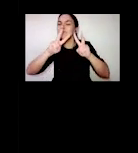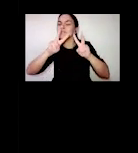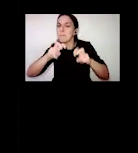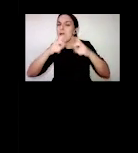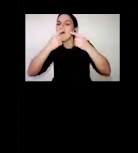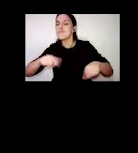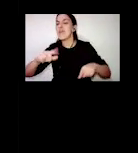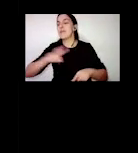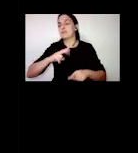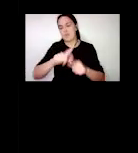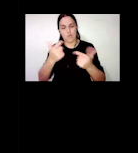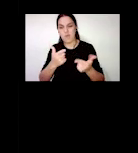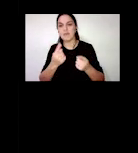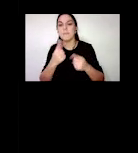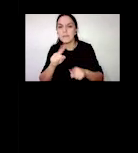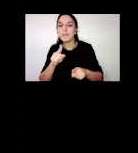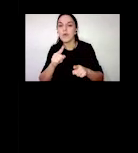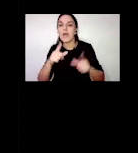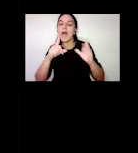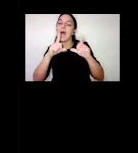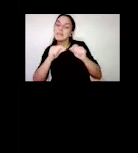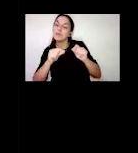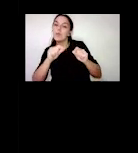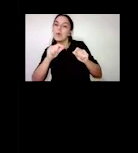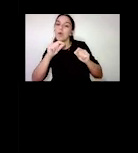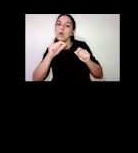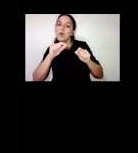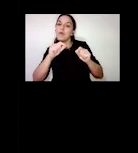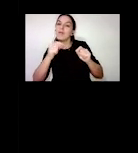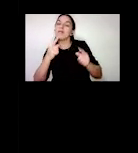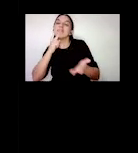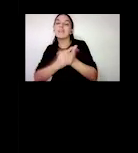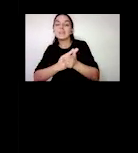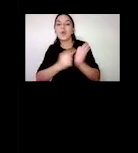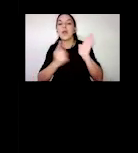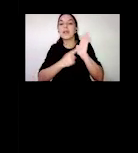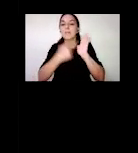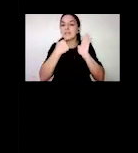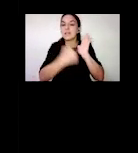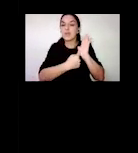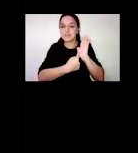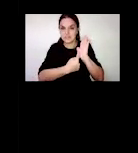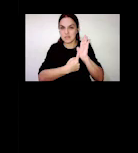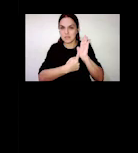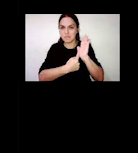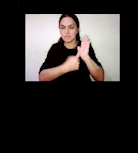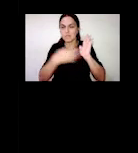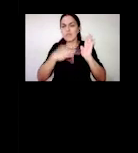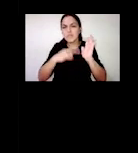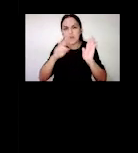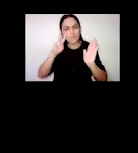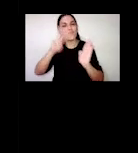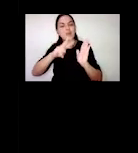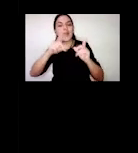por el artículo 31 del decreto reglamentario, me tengo que remitir al artículo 83